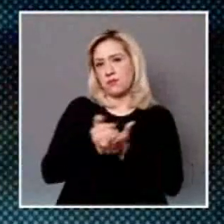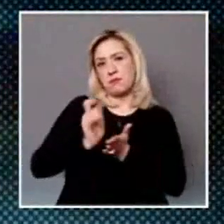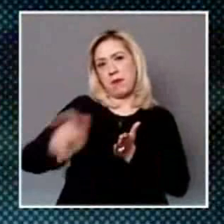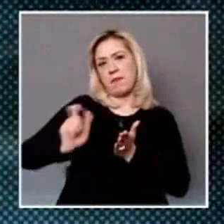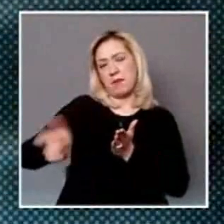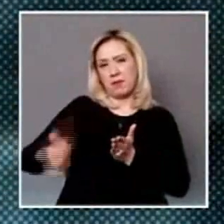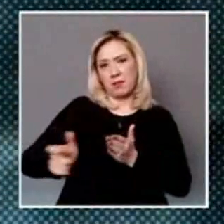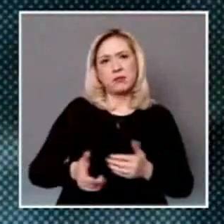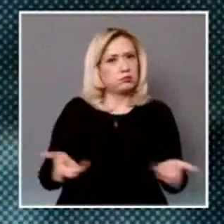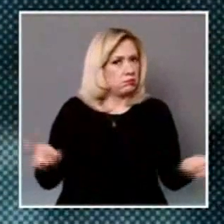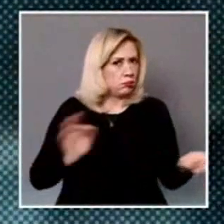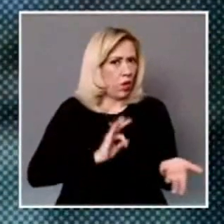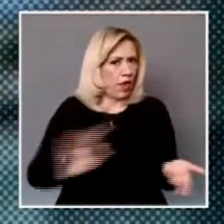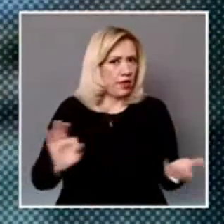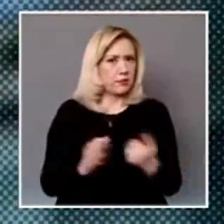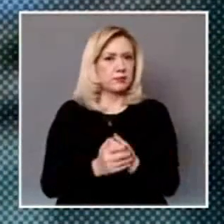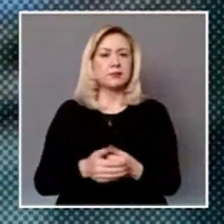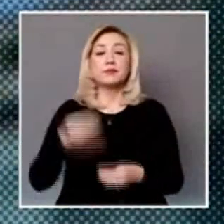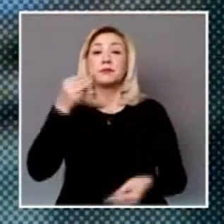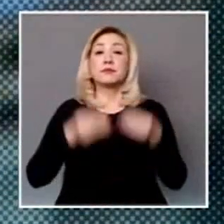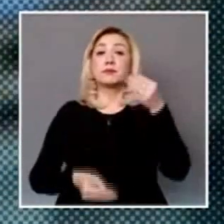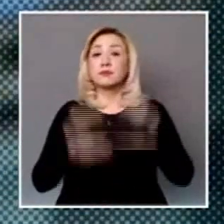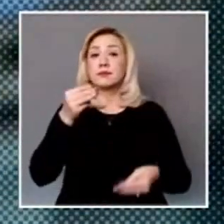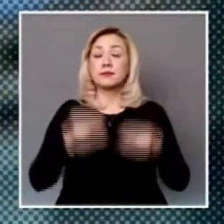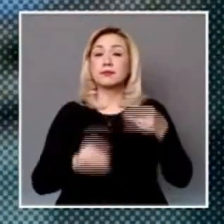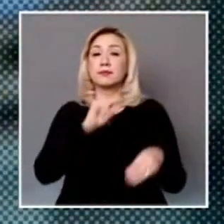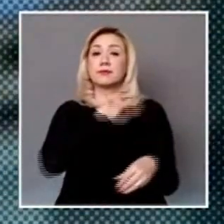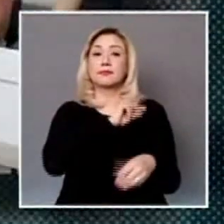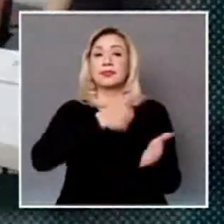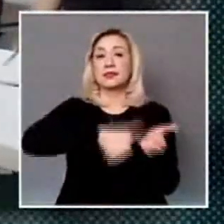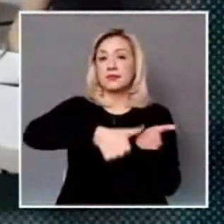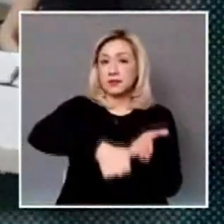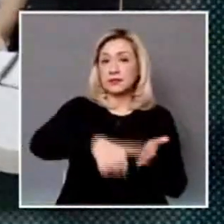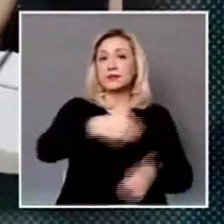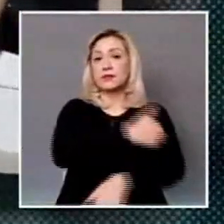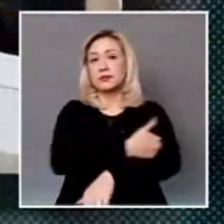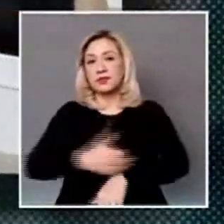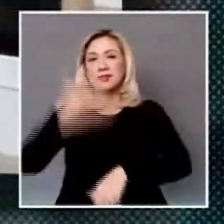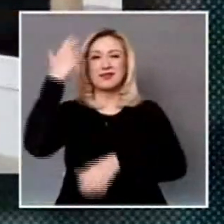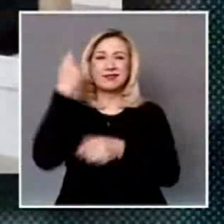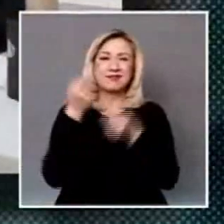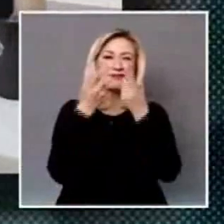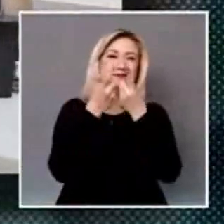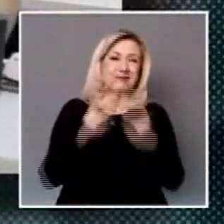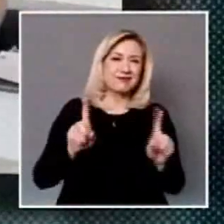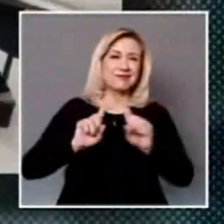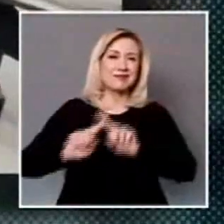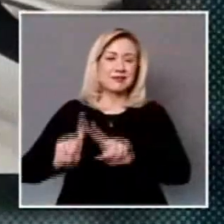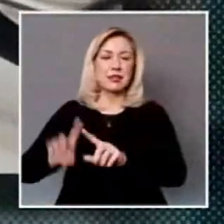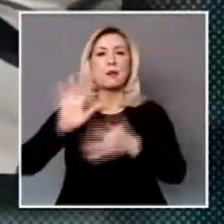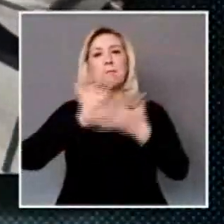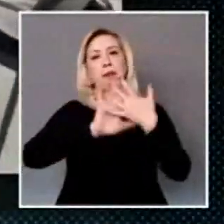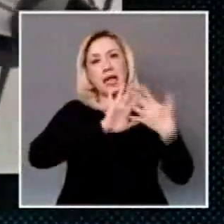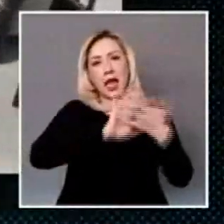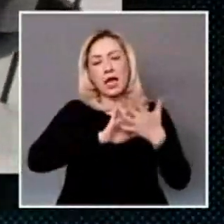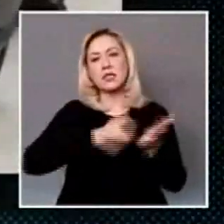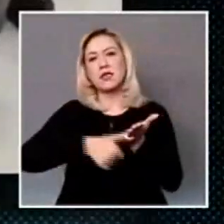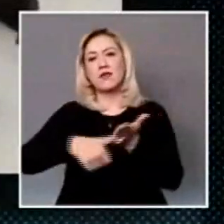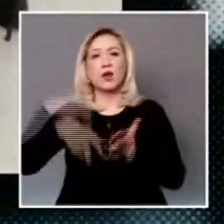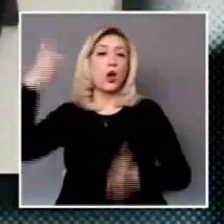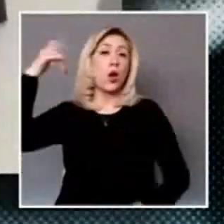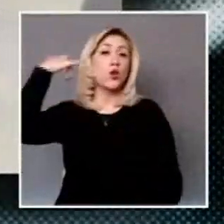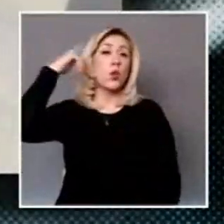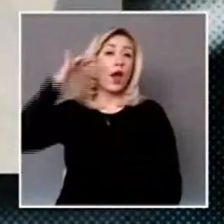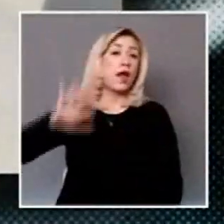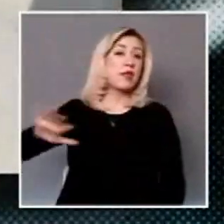Magistradas y magistrados de las salas colegiadas civil y familiar, así como penal y civil del Poder Judicial de Yucatán, reanudaron las mesas